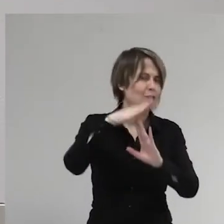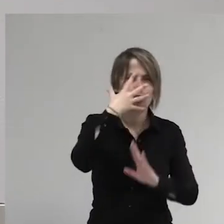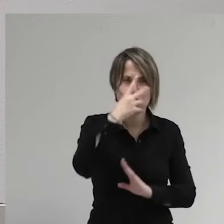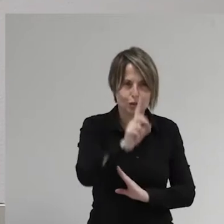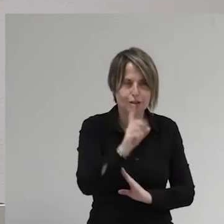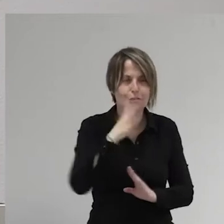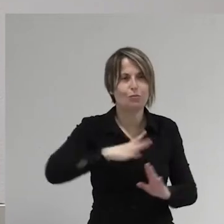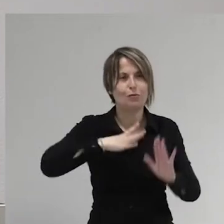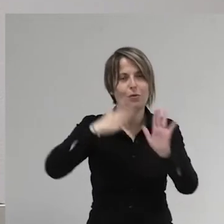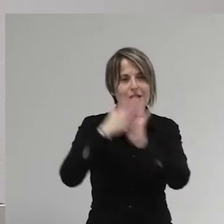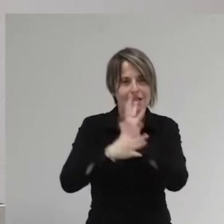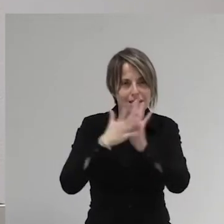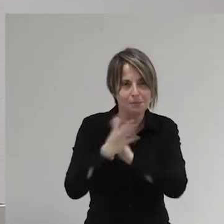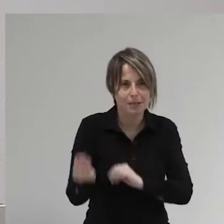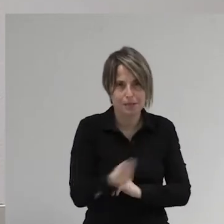este, explícamelo mejor.